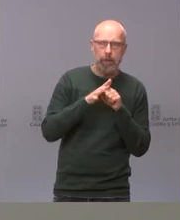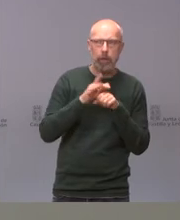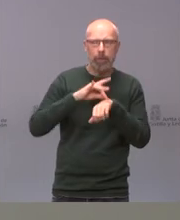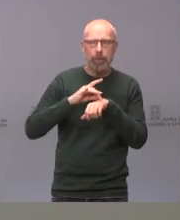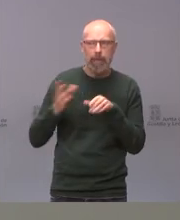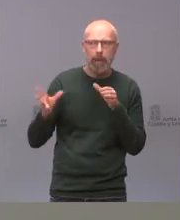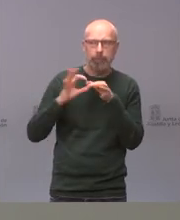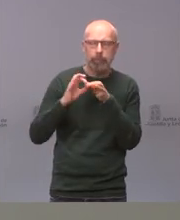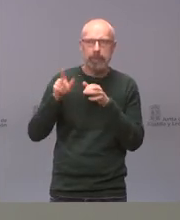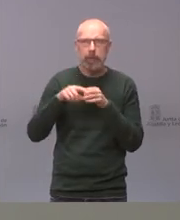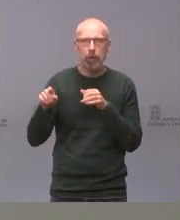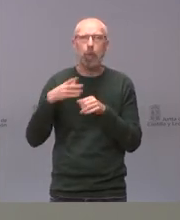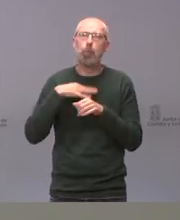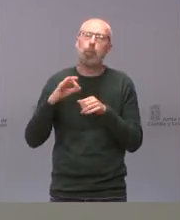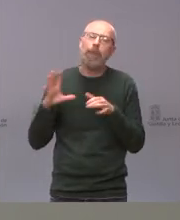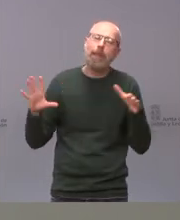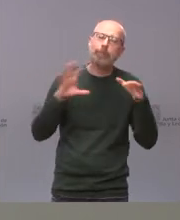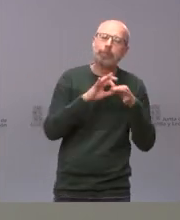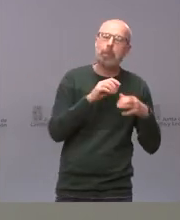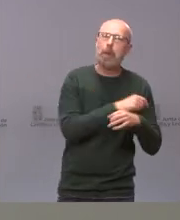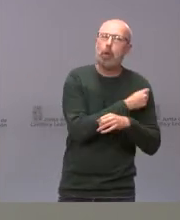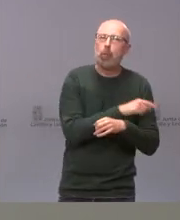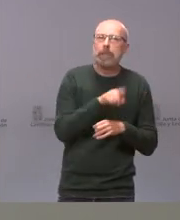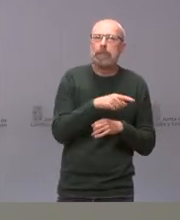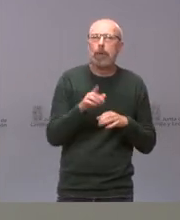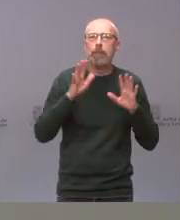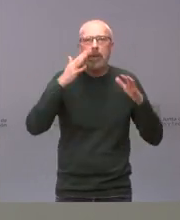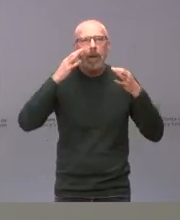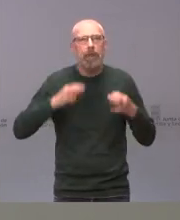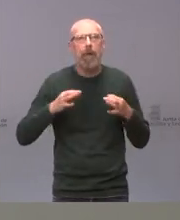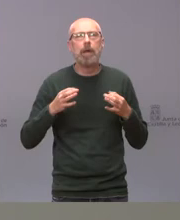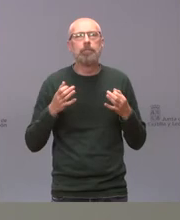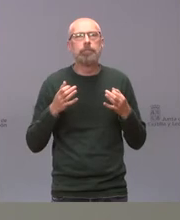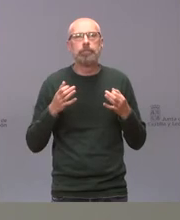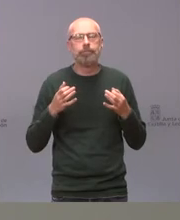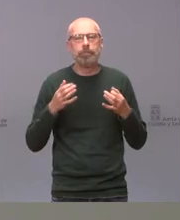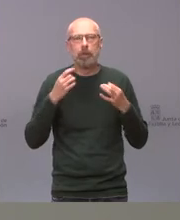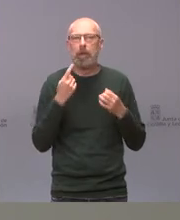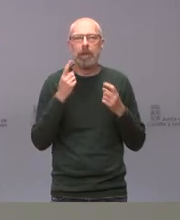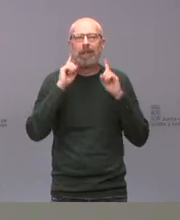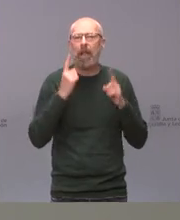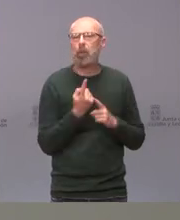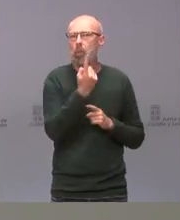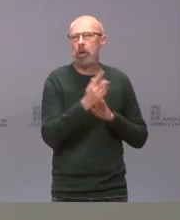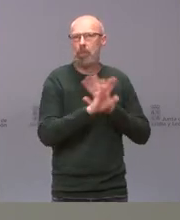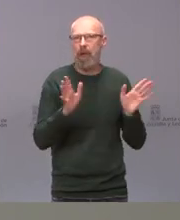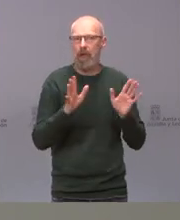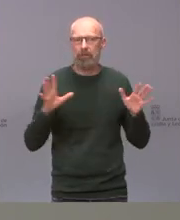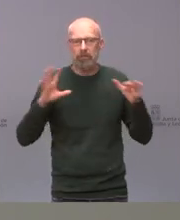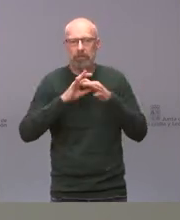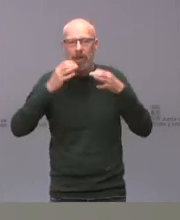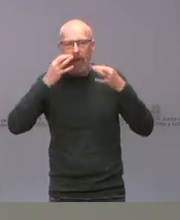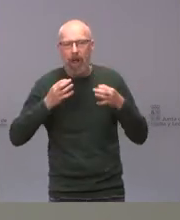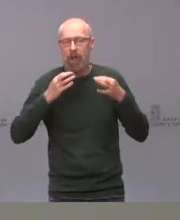puede vincular con la vacuna, pero desde luego la relación causal no es suficiente con un solo caso para establecer que esto lo